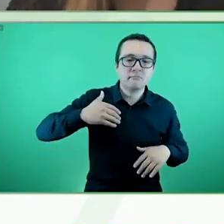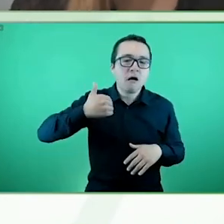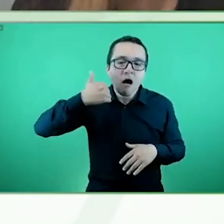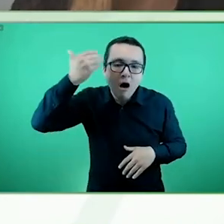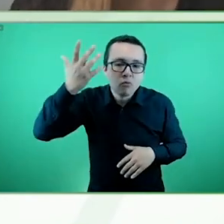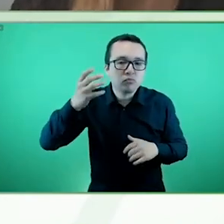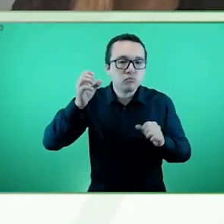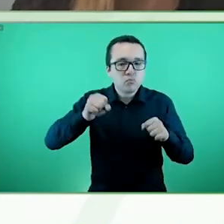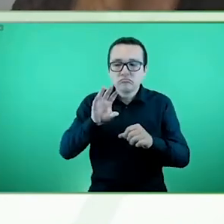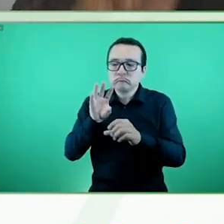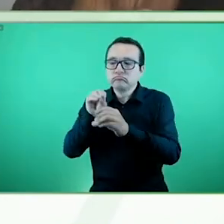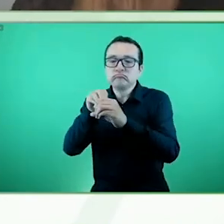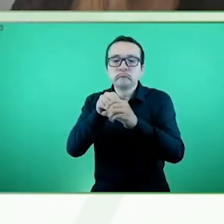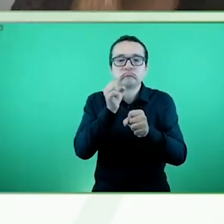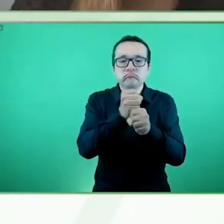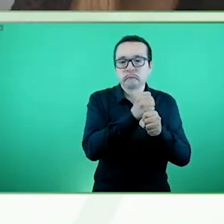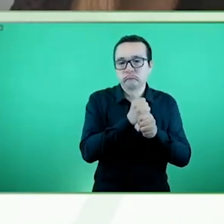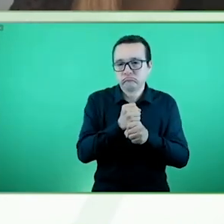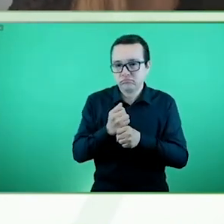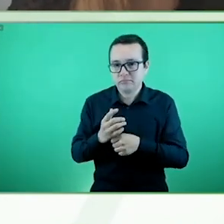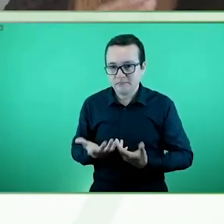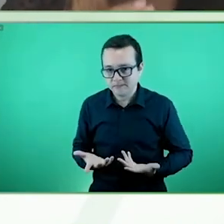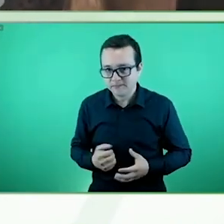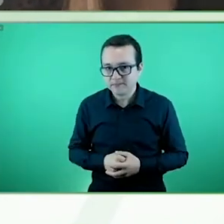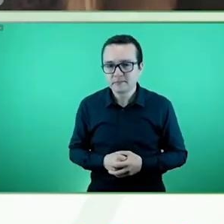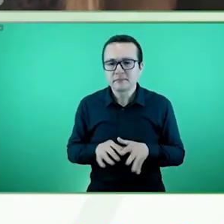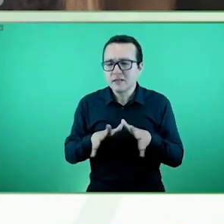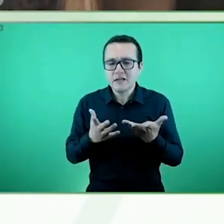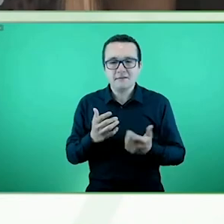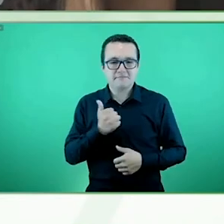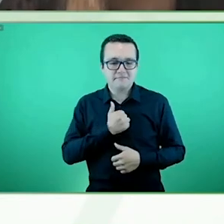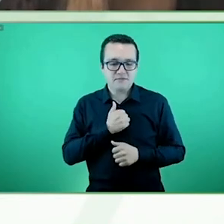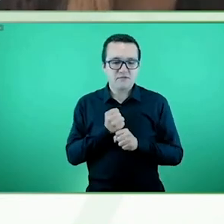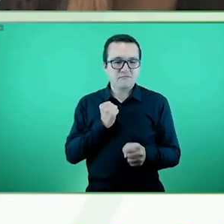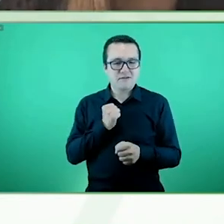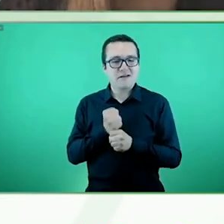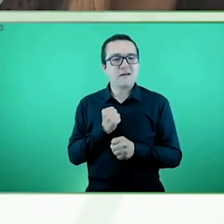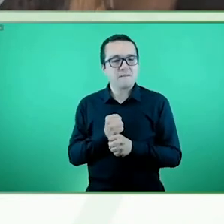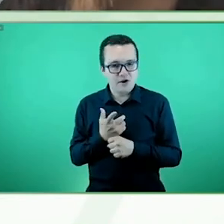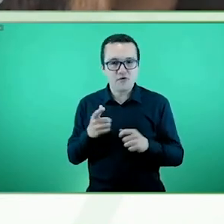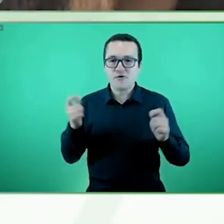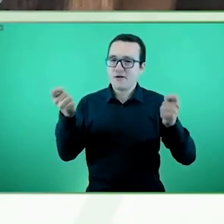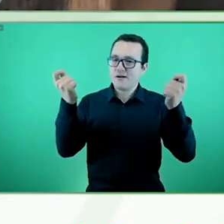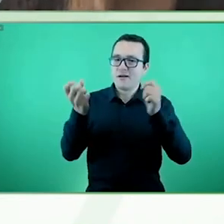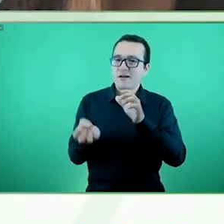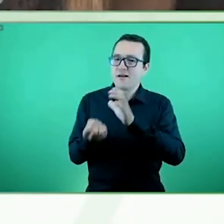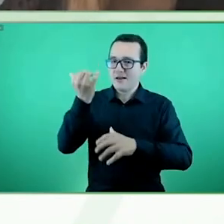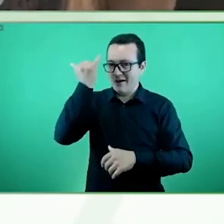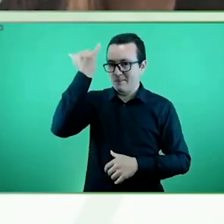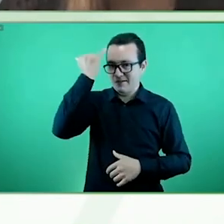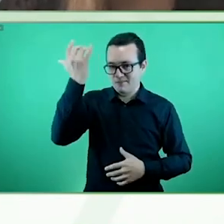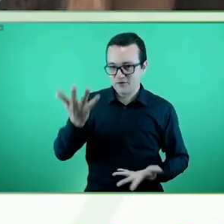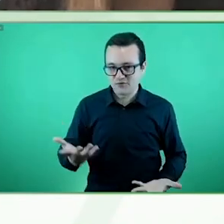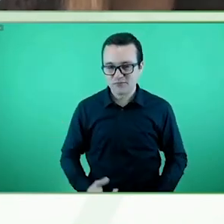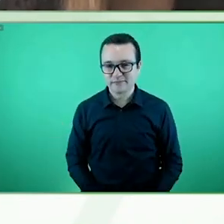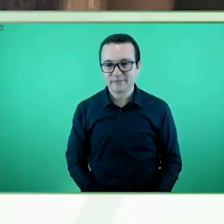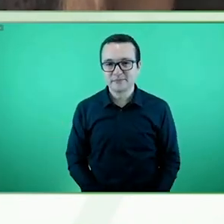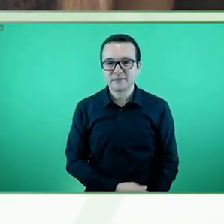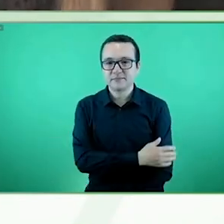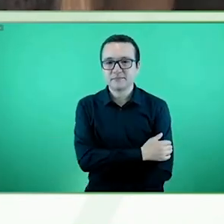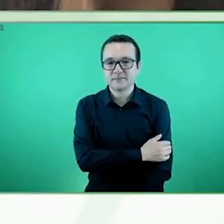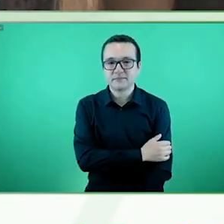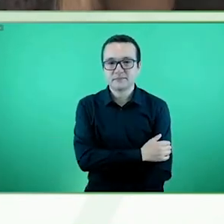a través justamente del autoempleo y del emprendimiento. El programa cuenta con 4